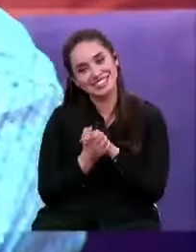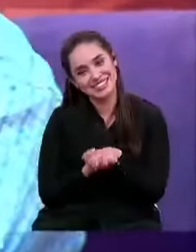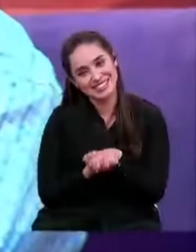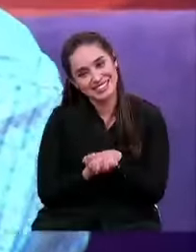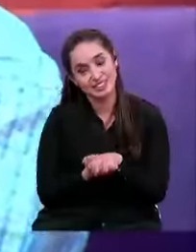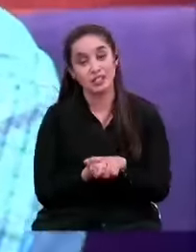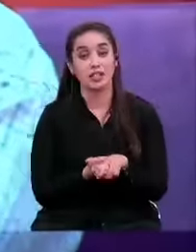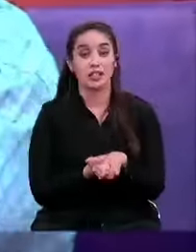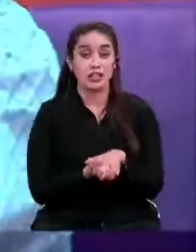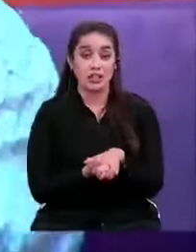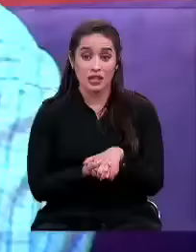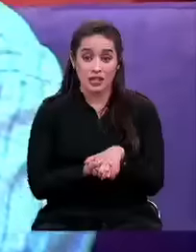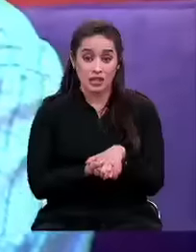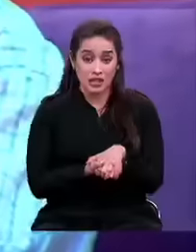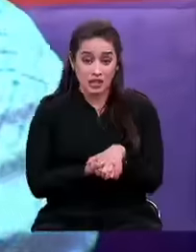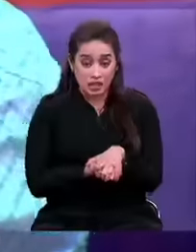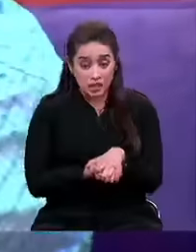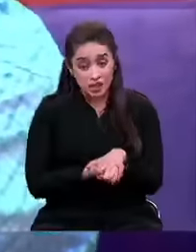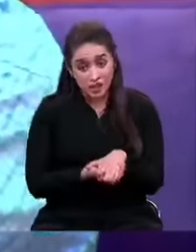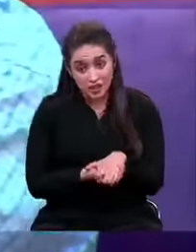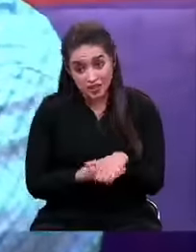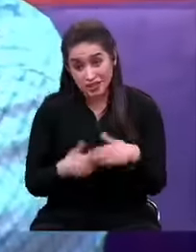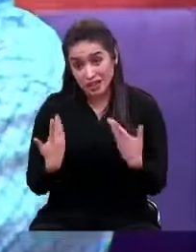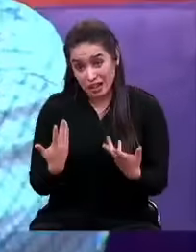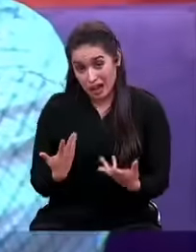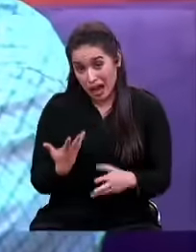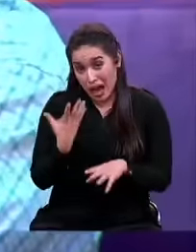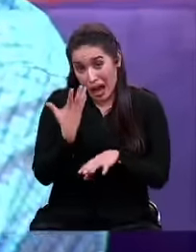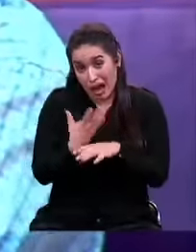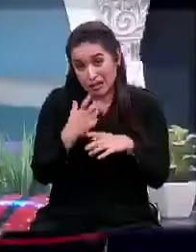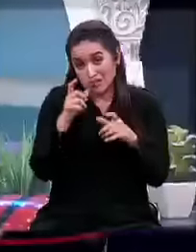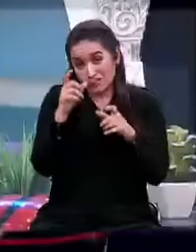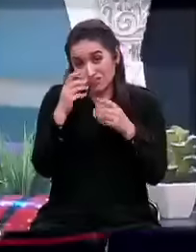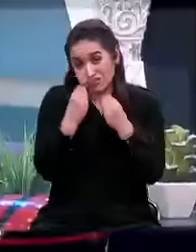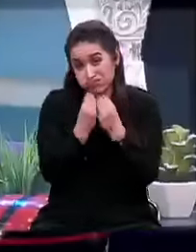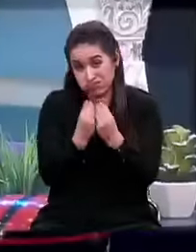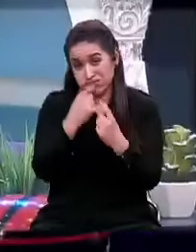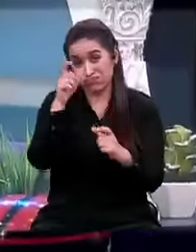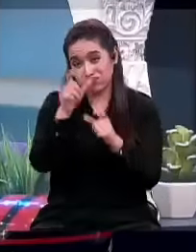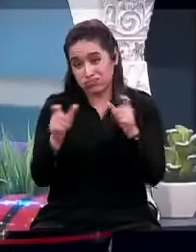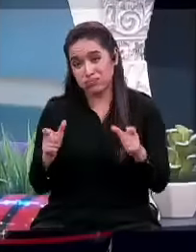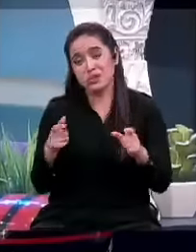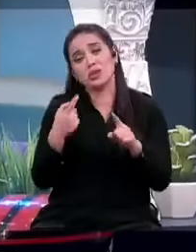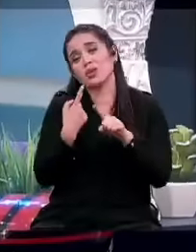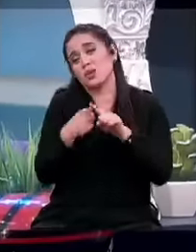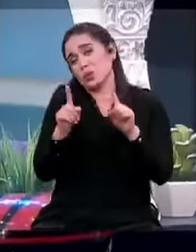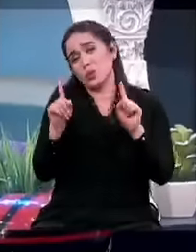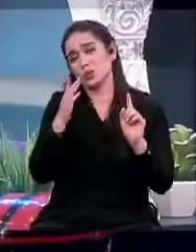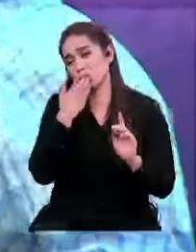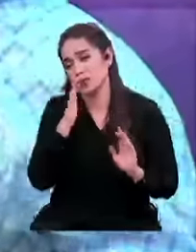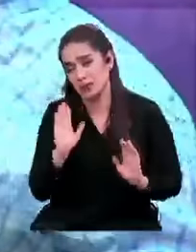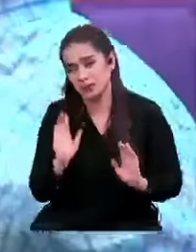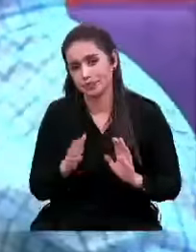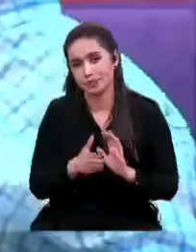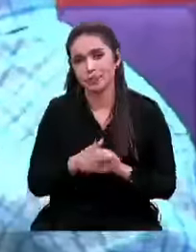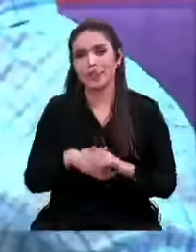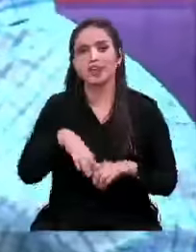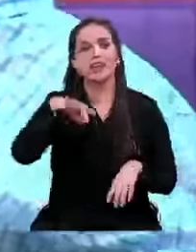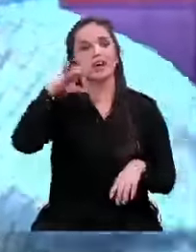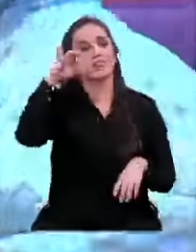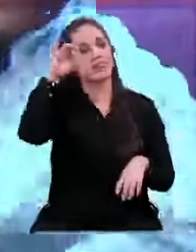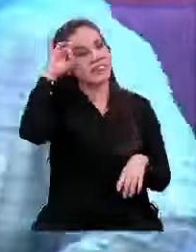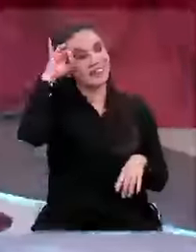¿Ya? Es que igual es que hay mucha gente, me da vergüenza. Pídame cualquier otra cosa, ya. Ya sé, déjeme revisar